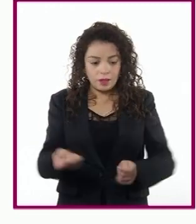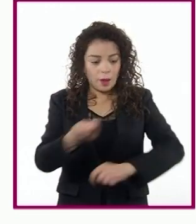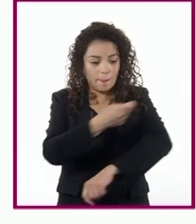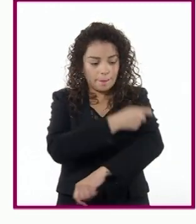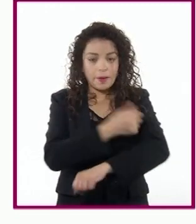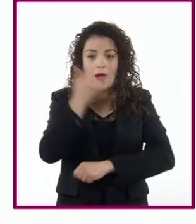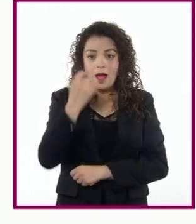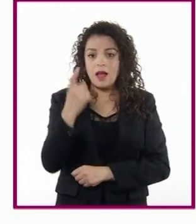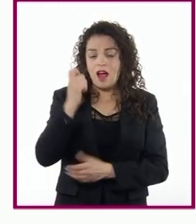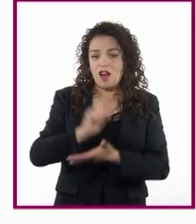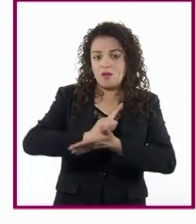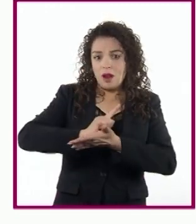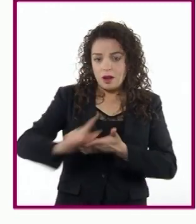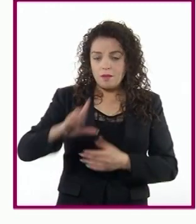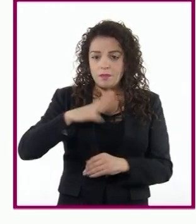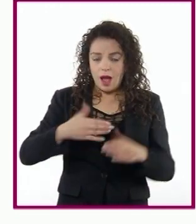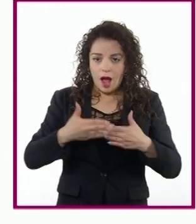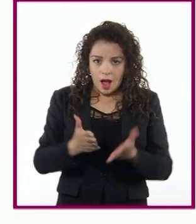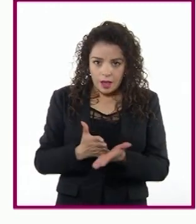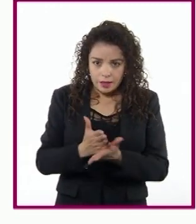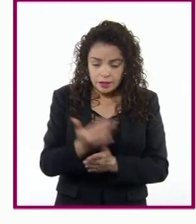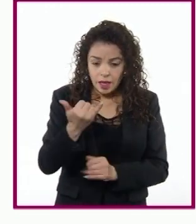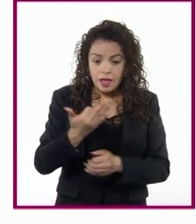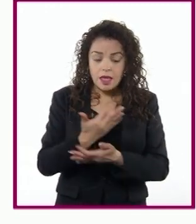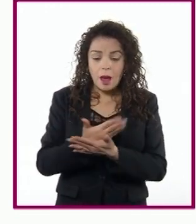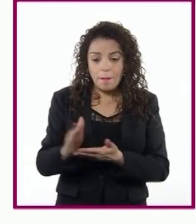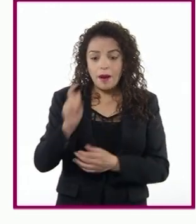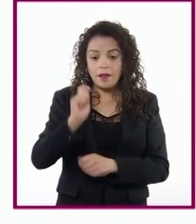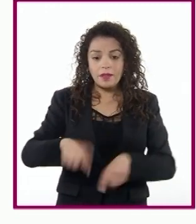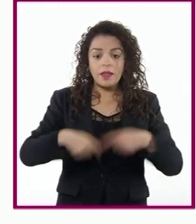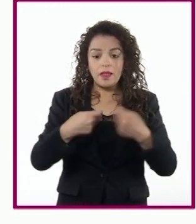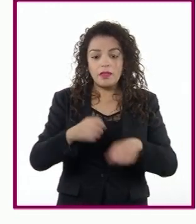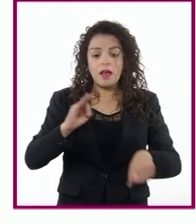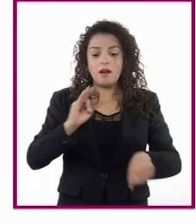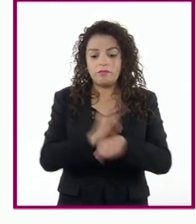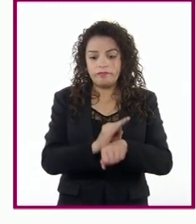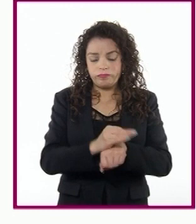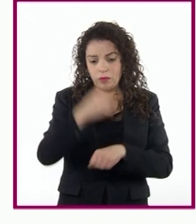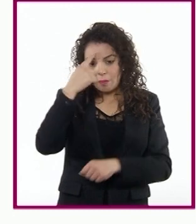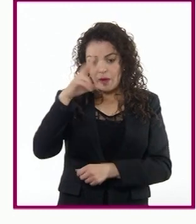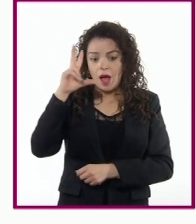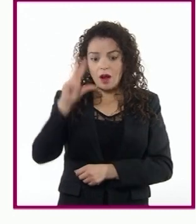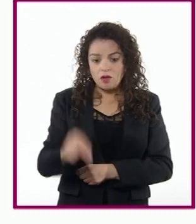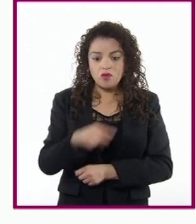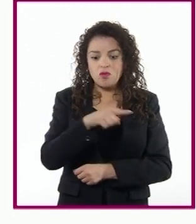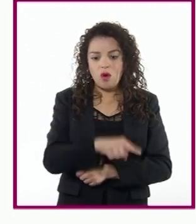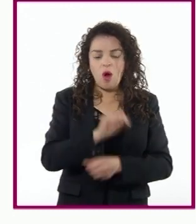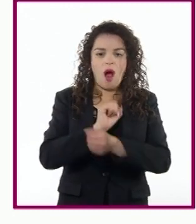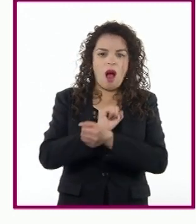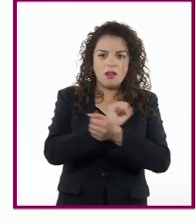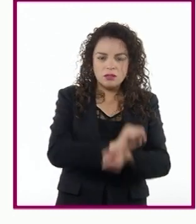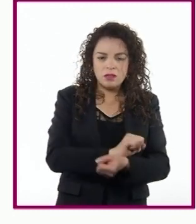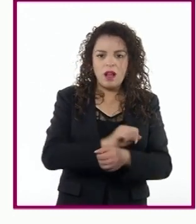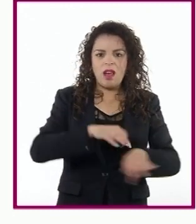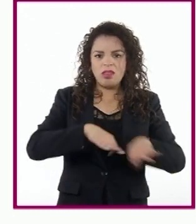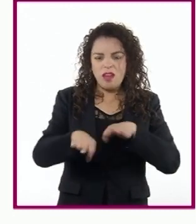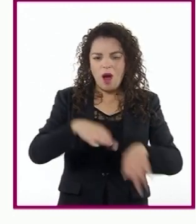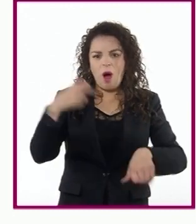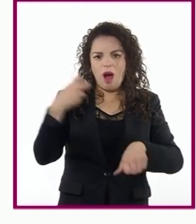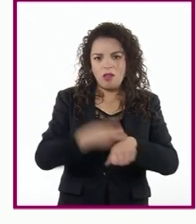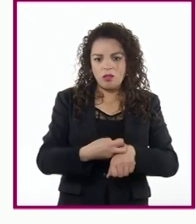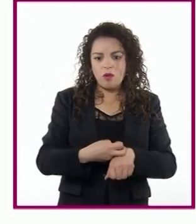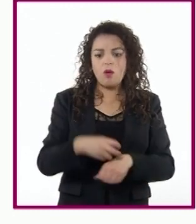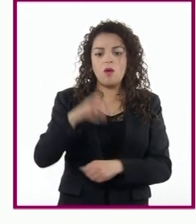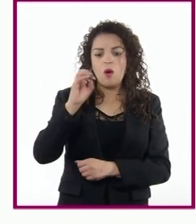potable. Además, promueve mecanismos de protección contra la explotación y la violencia, pues en muchos países sufren